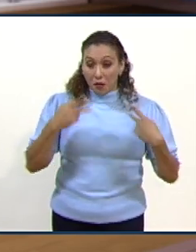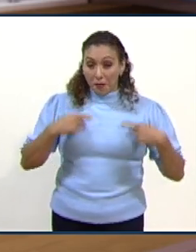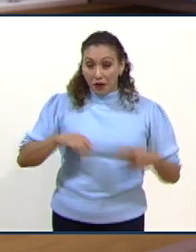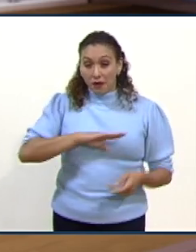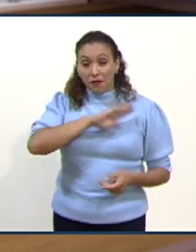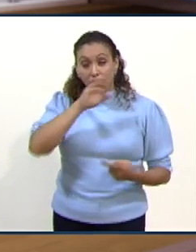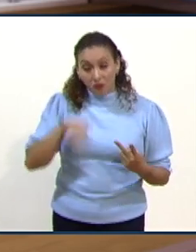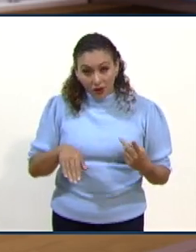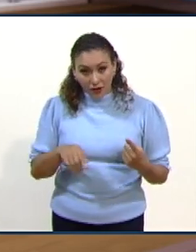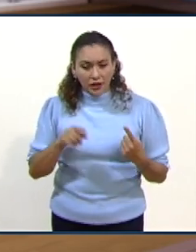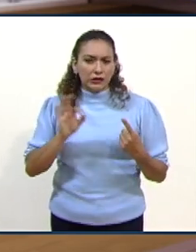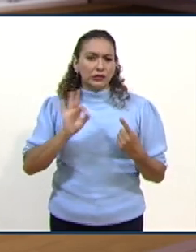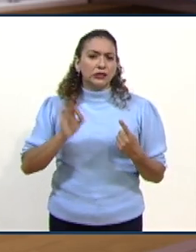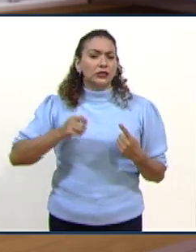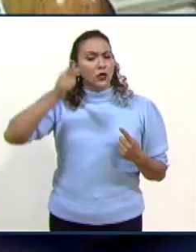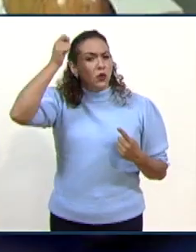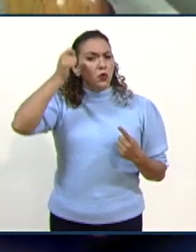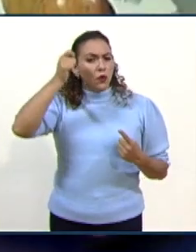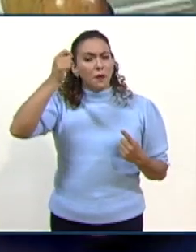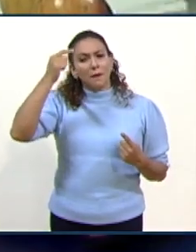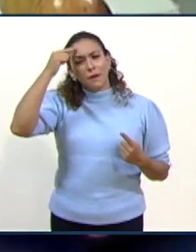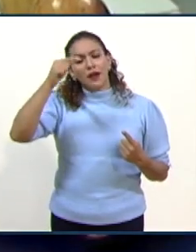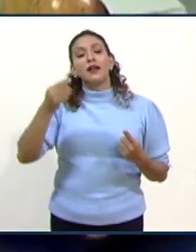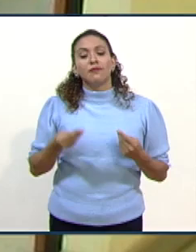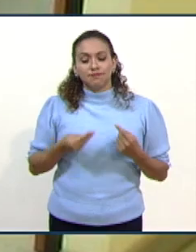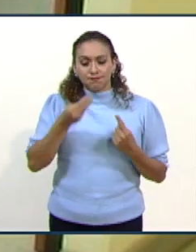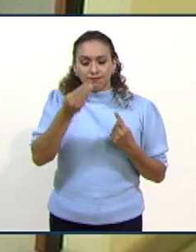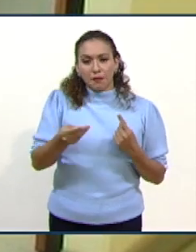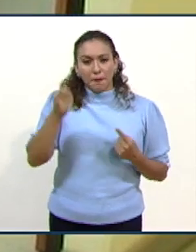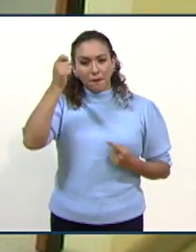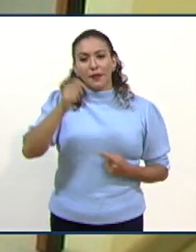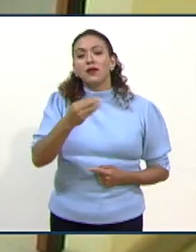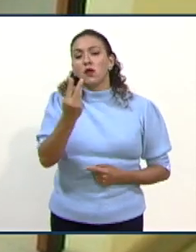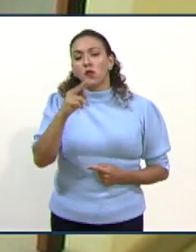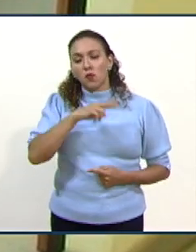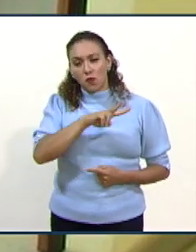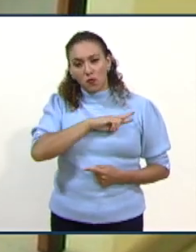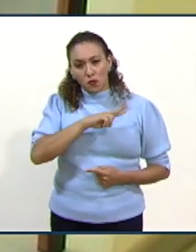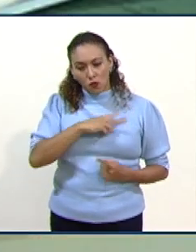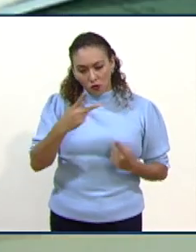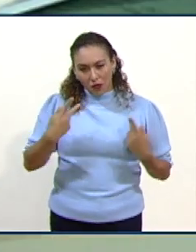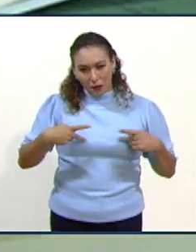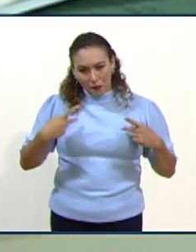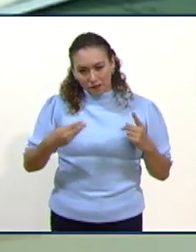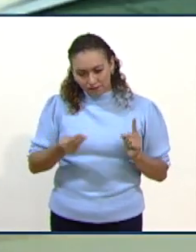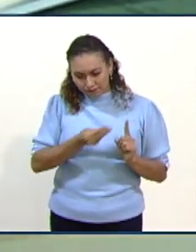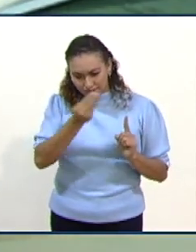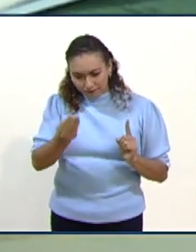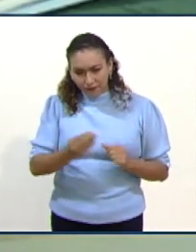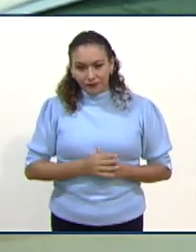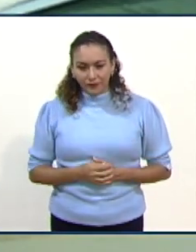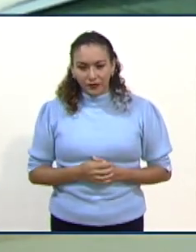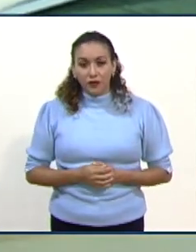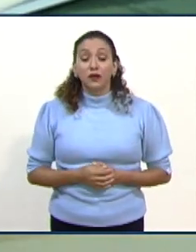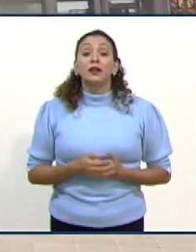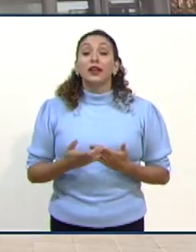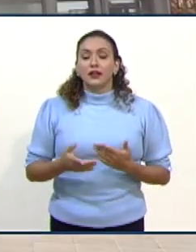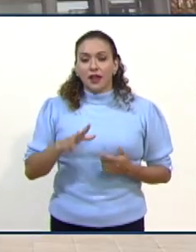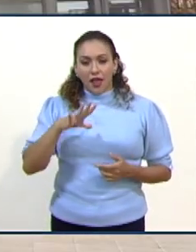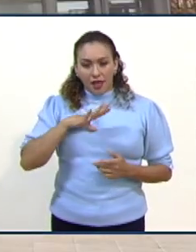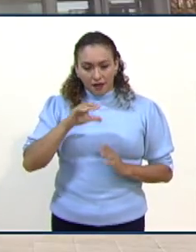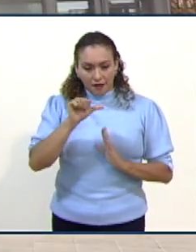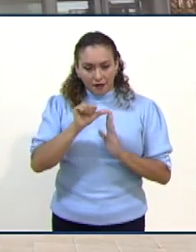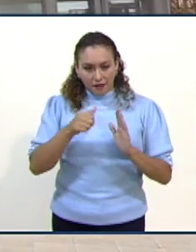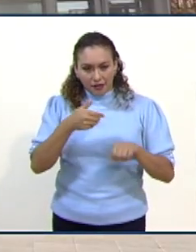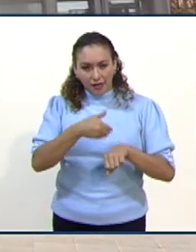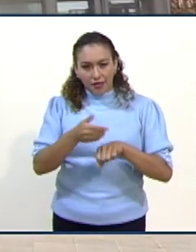estuviera jubilada para otorgar la pensión por viudez u orfandad a los deudos, de acuerdo con lo determinado por el Segundo